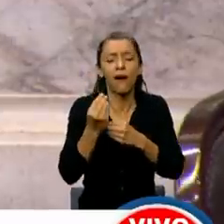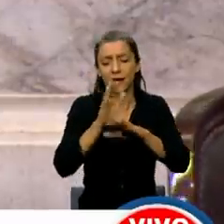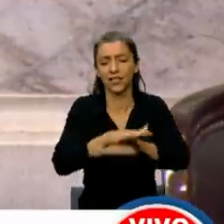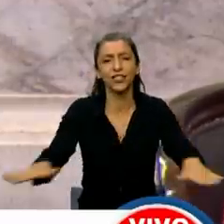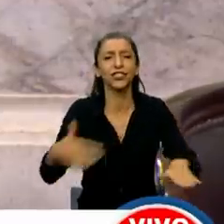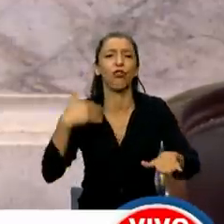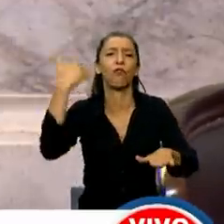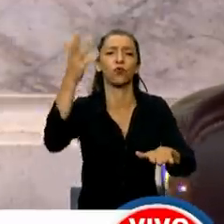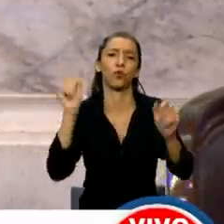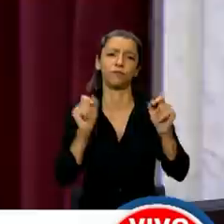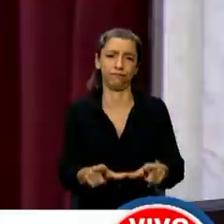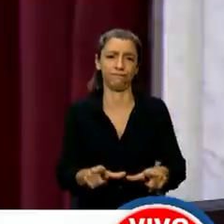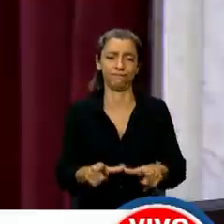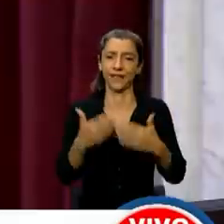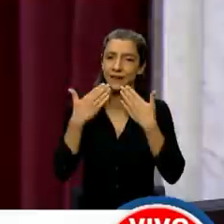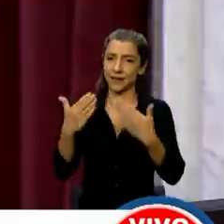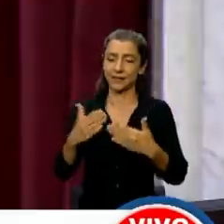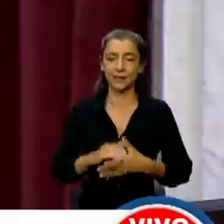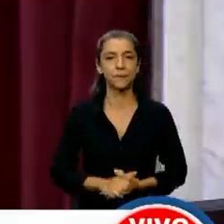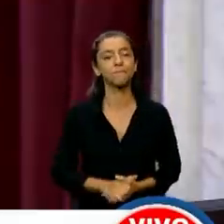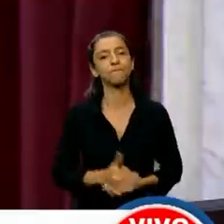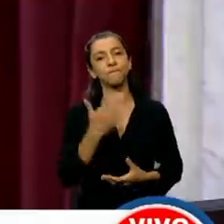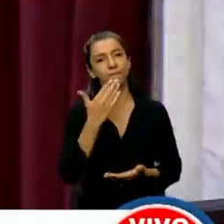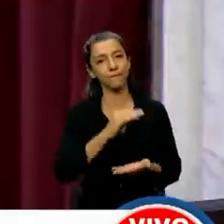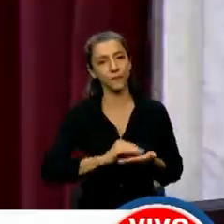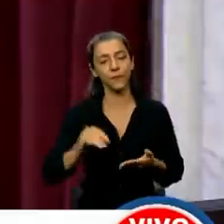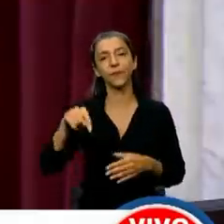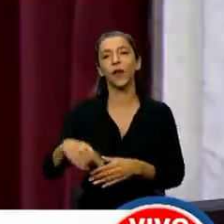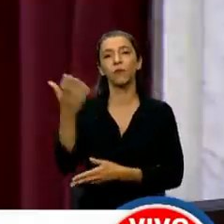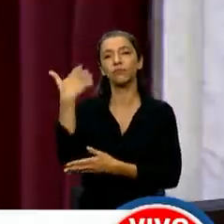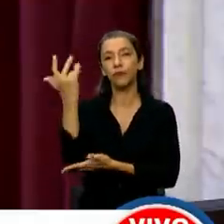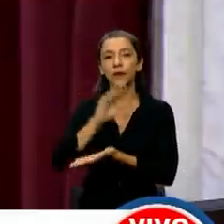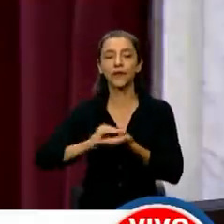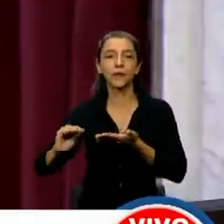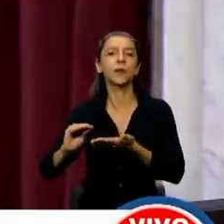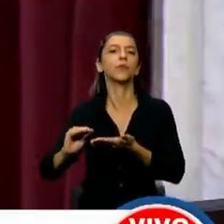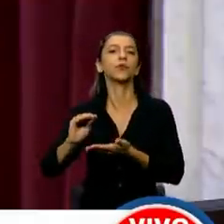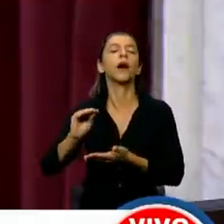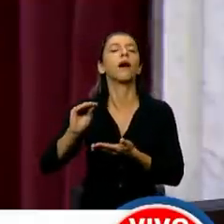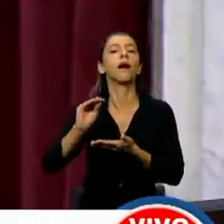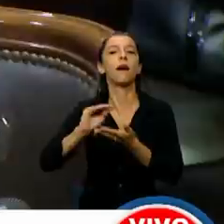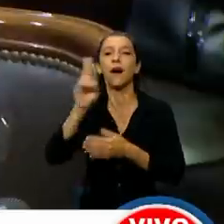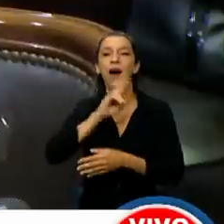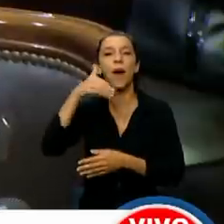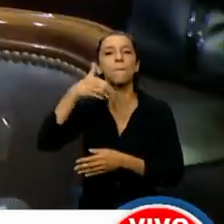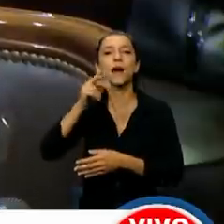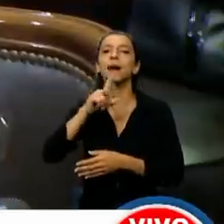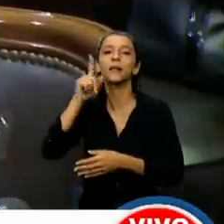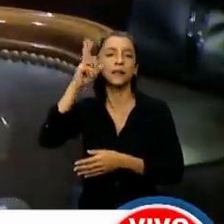gracias gracias por su tiempo por la ciudad de buenos aires- de la diputada dolores martínez tiene la palabra